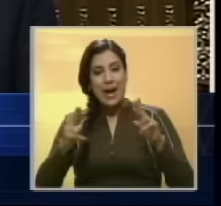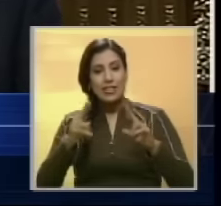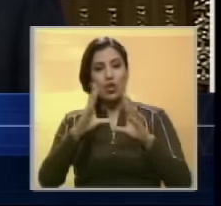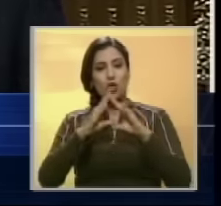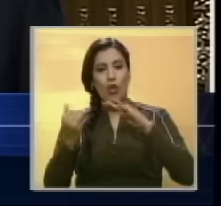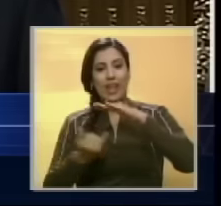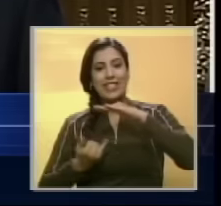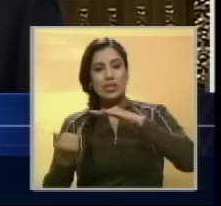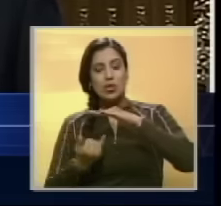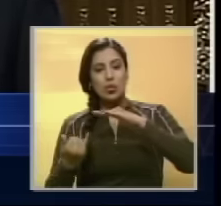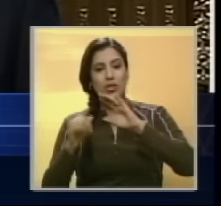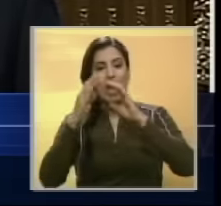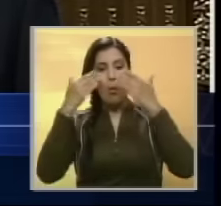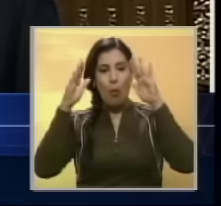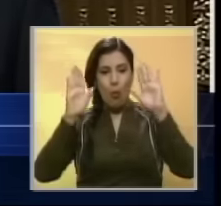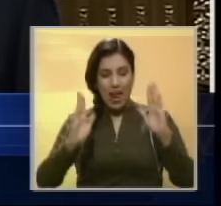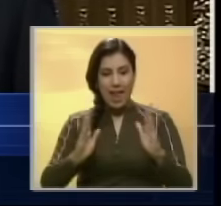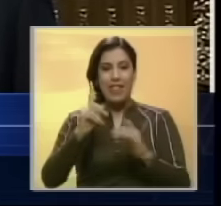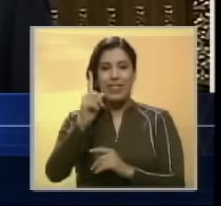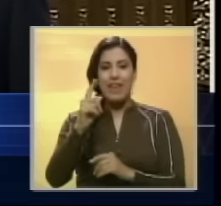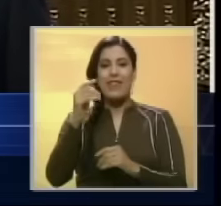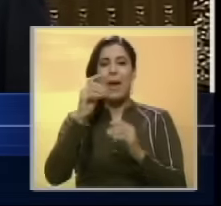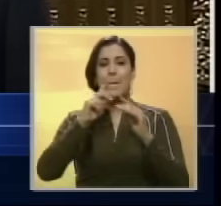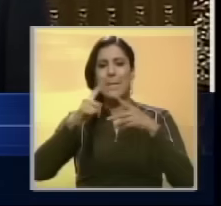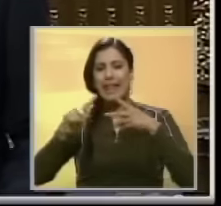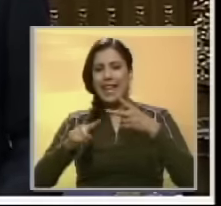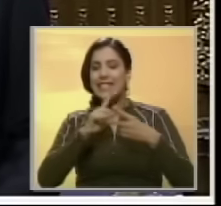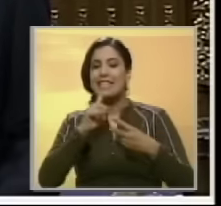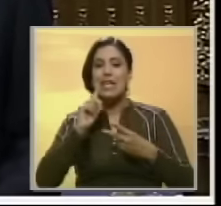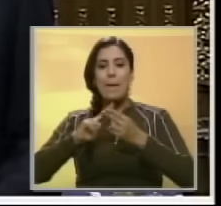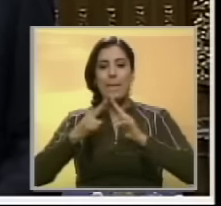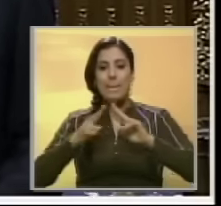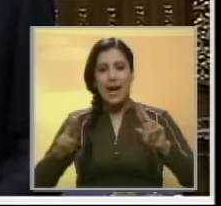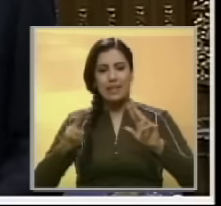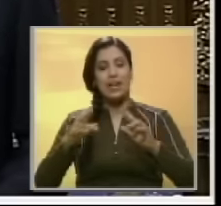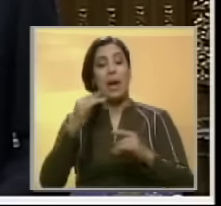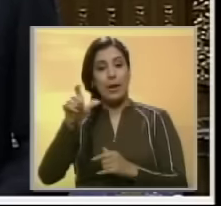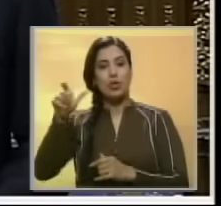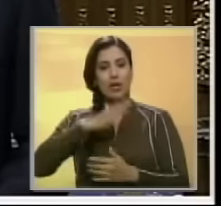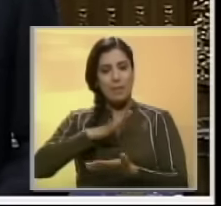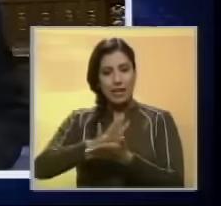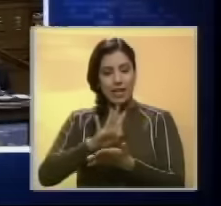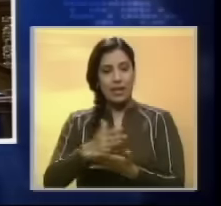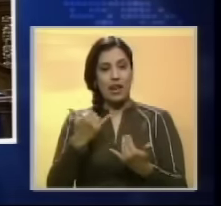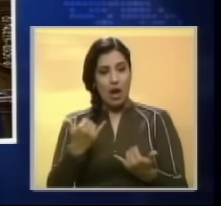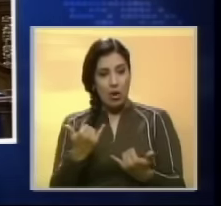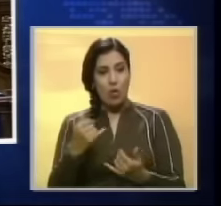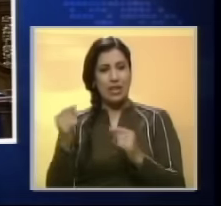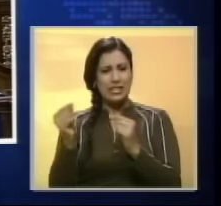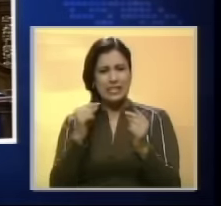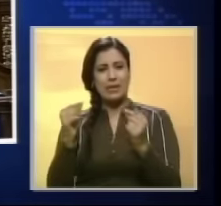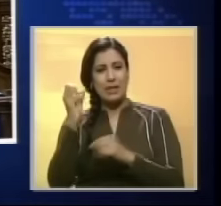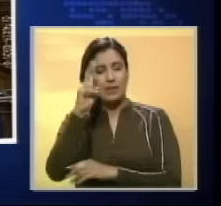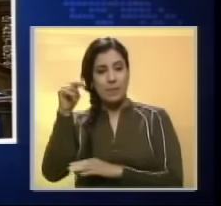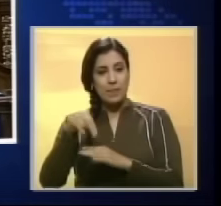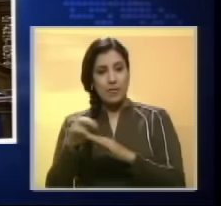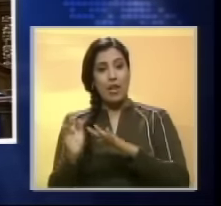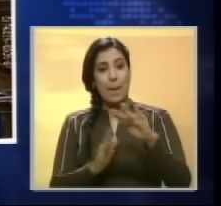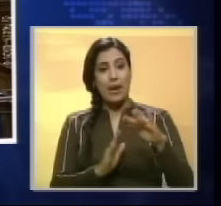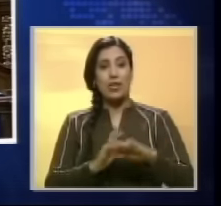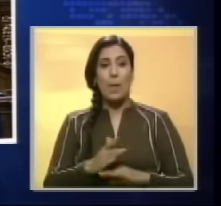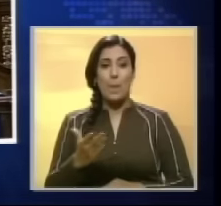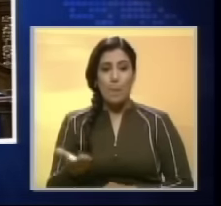instituciones educativas del país está transcurriendo de manera rápida este debate en laal en parte